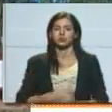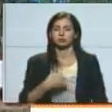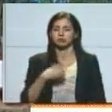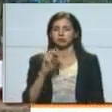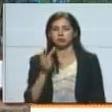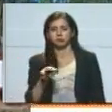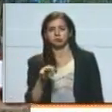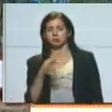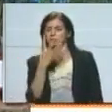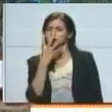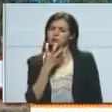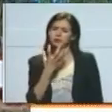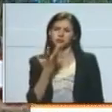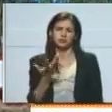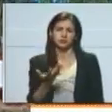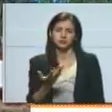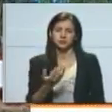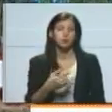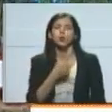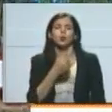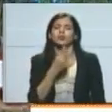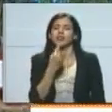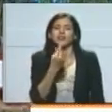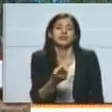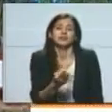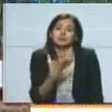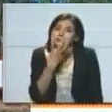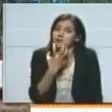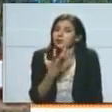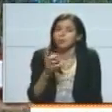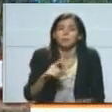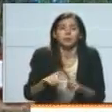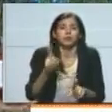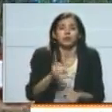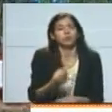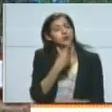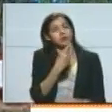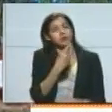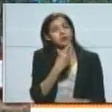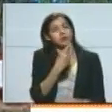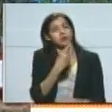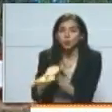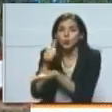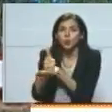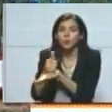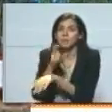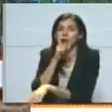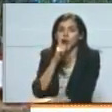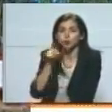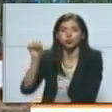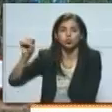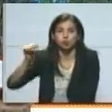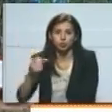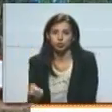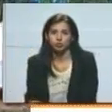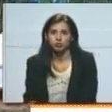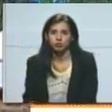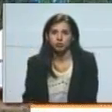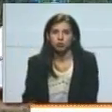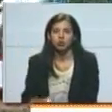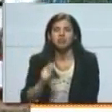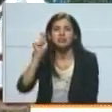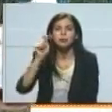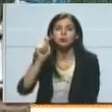Tristeza decir estas cosas, pero uno tiene que decirla porque la derecha es manipuladora. Nicolás Maduro, Pizarro lo dijo, no, y que